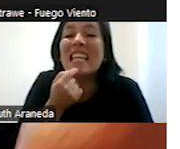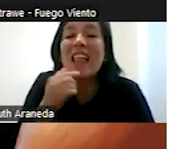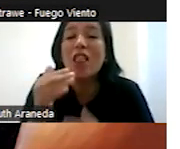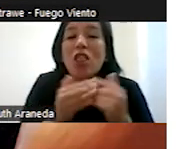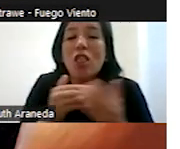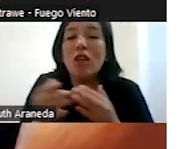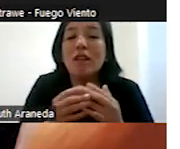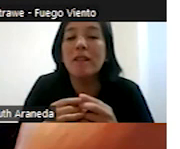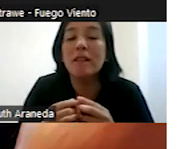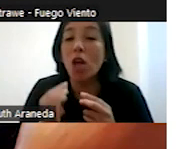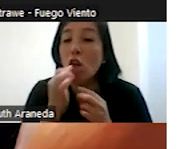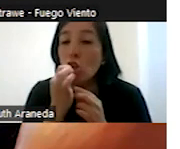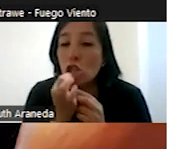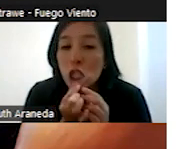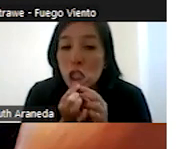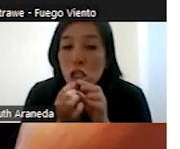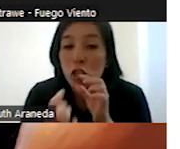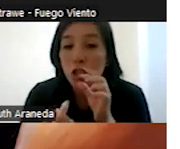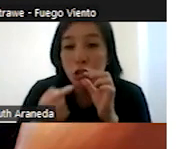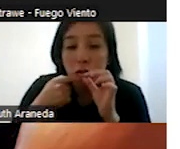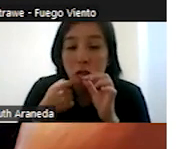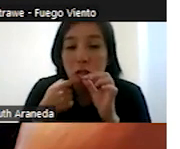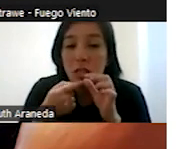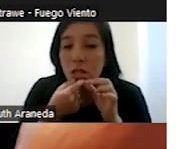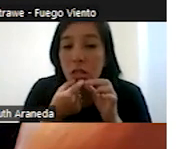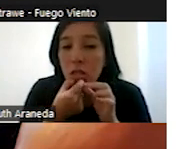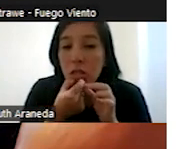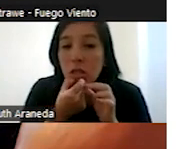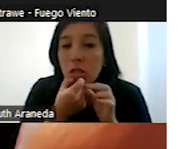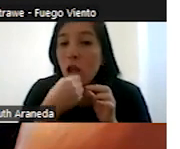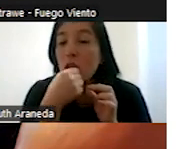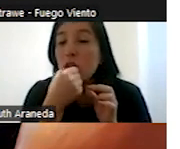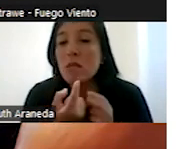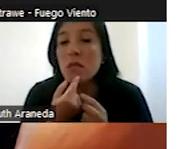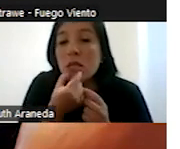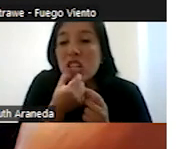que se perfora el labio inferior y sobresale hacia adelante,